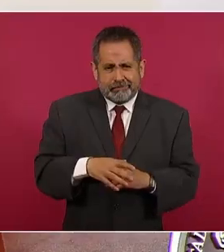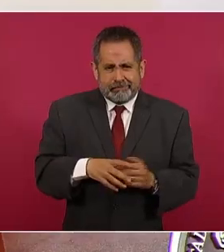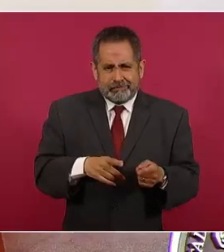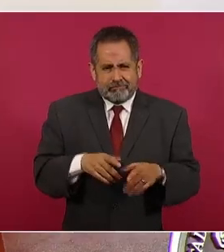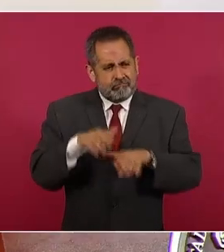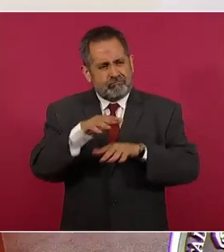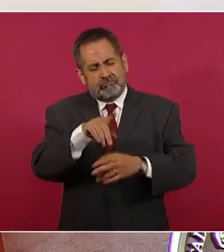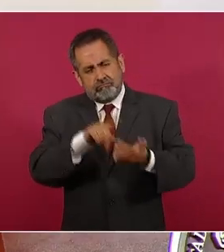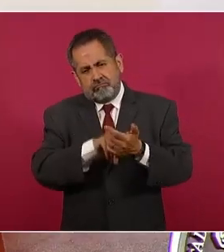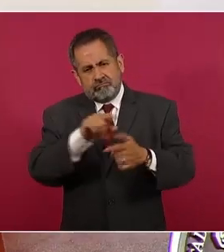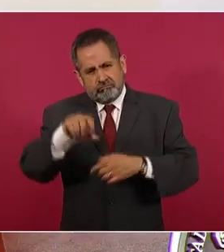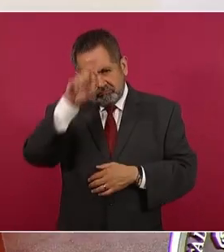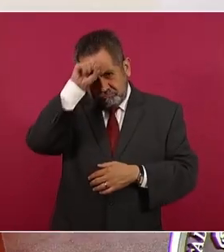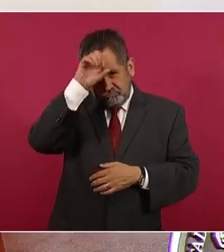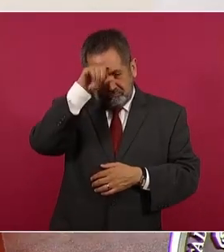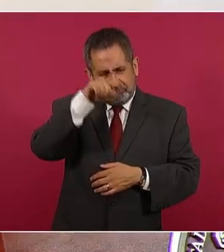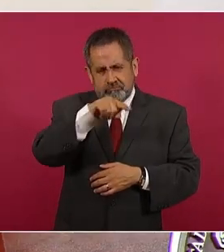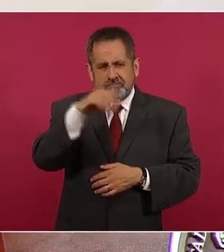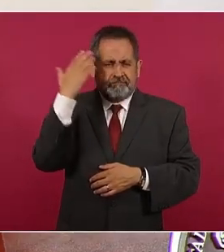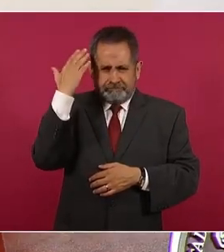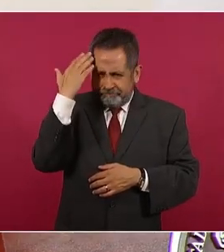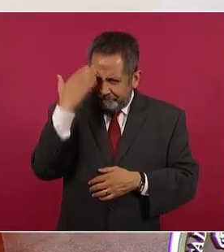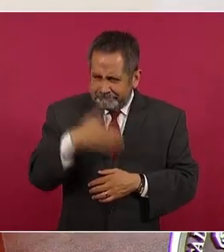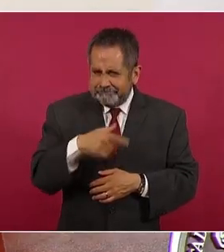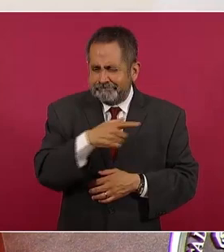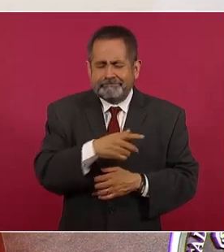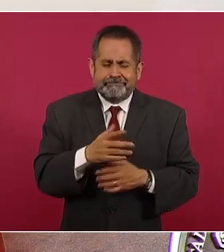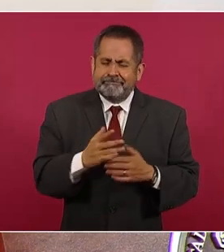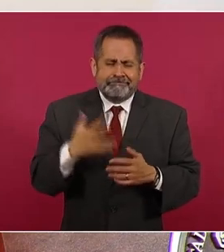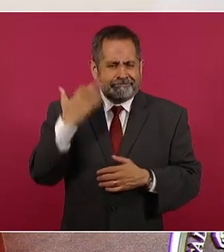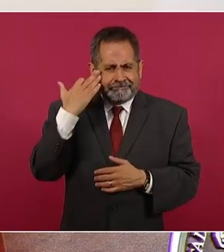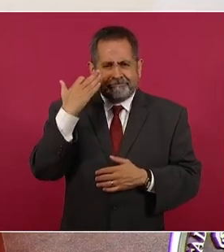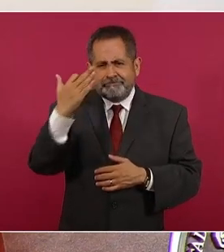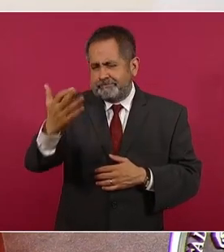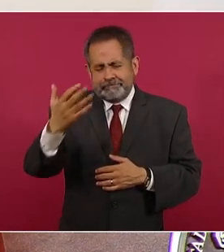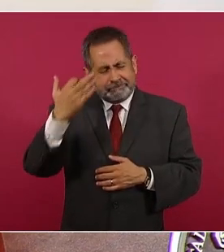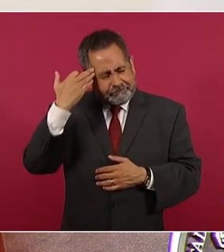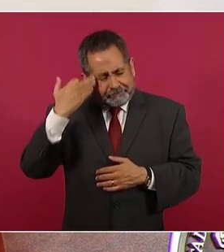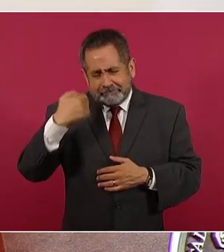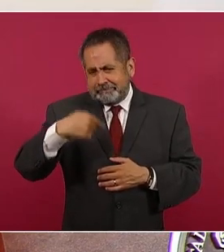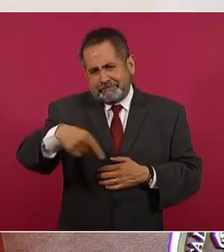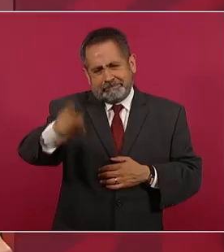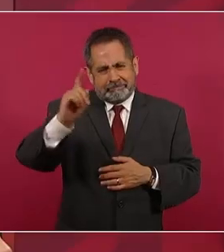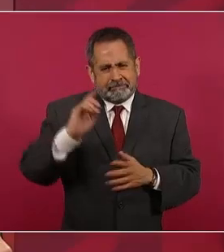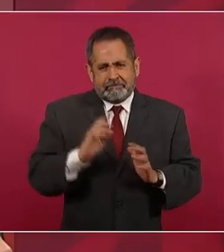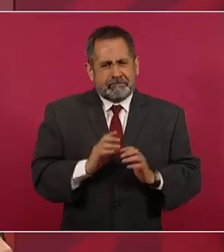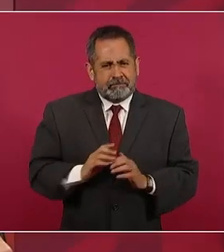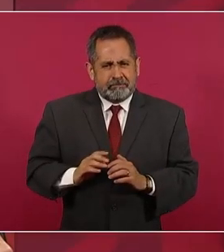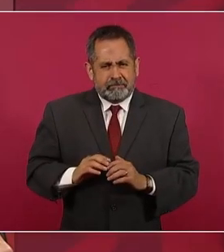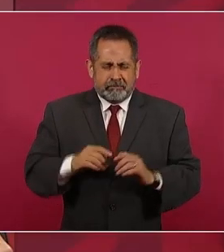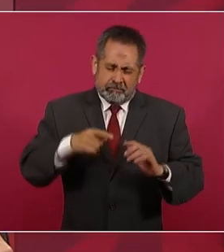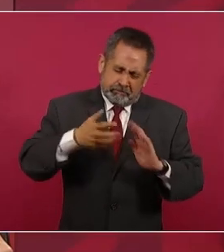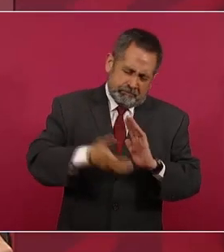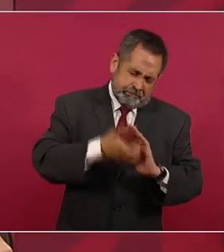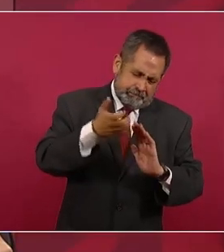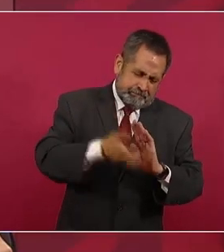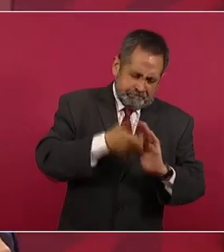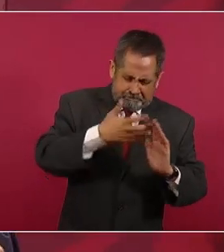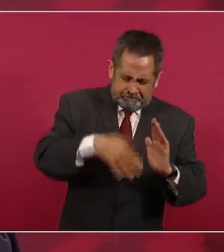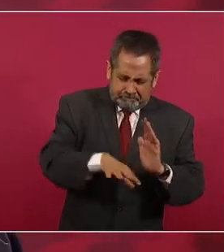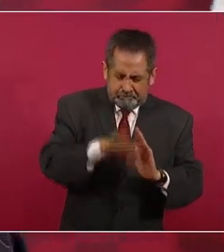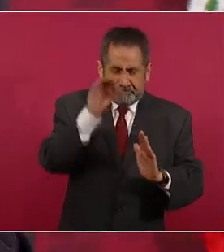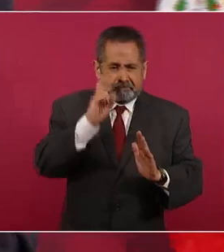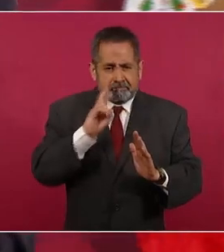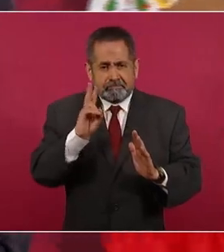se dedican a este sector, llevan tiempo de esa exploración, luego